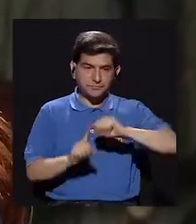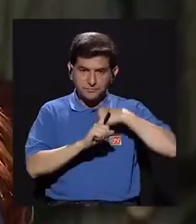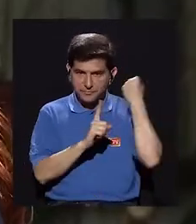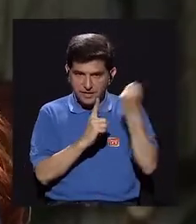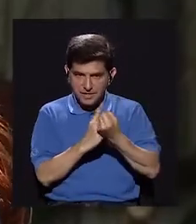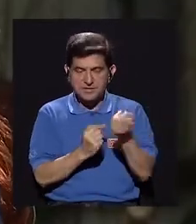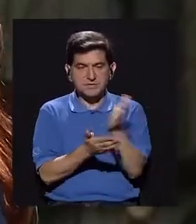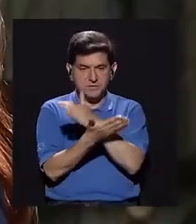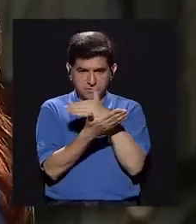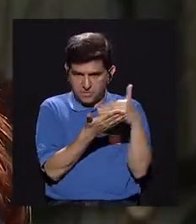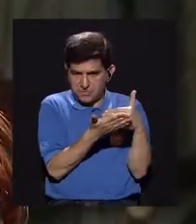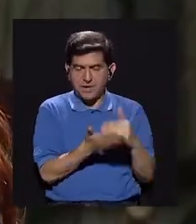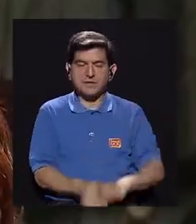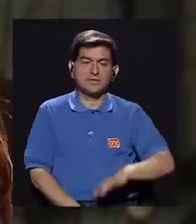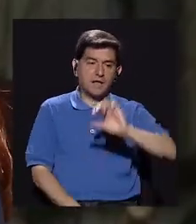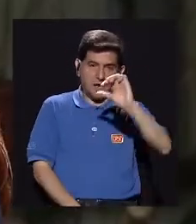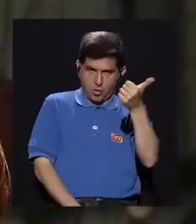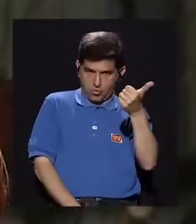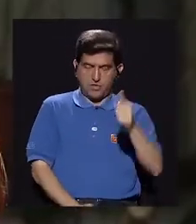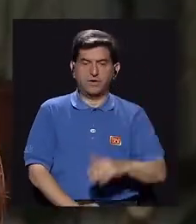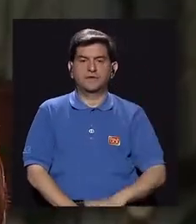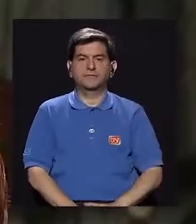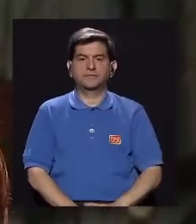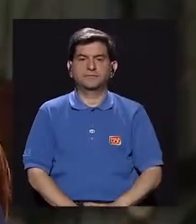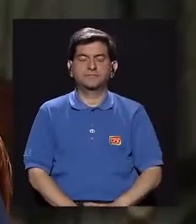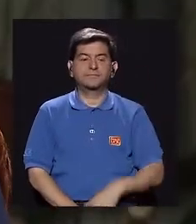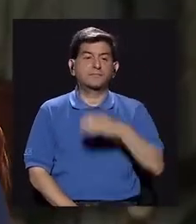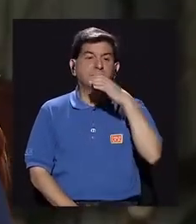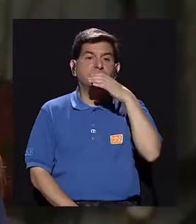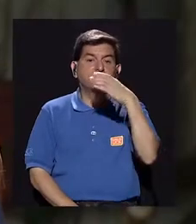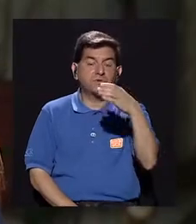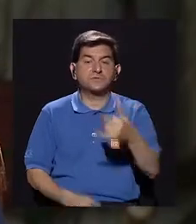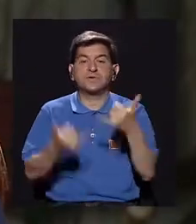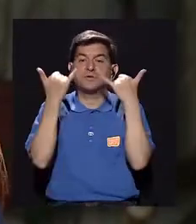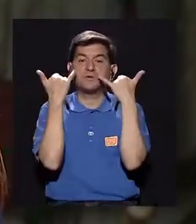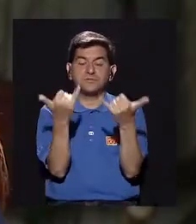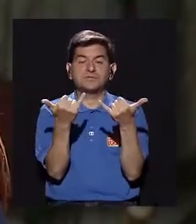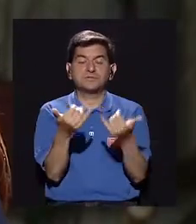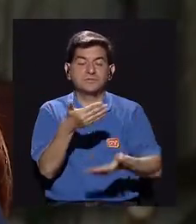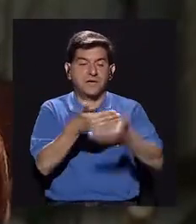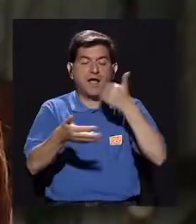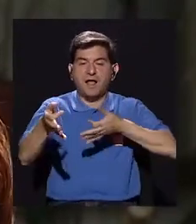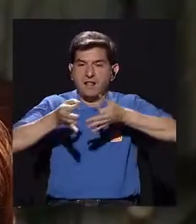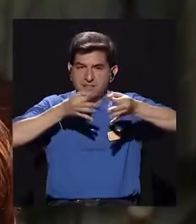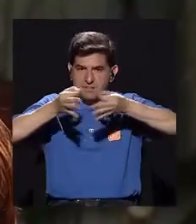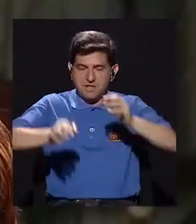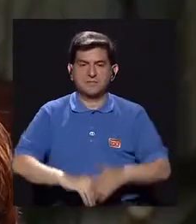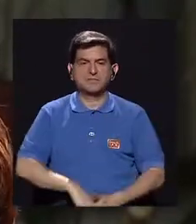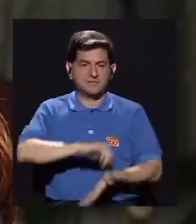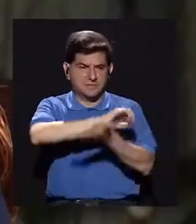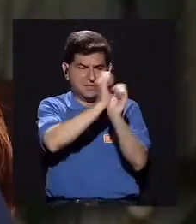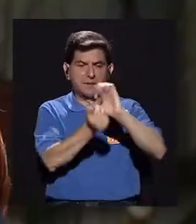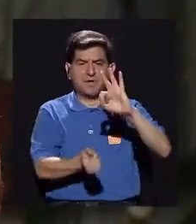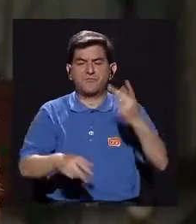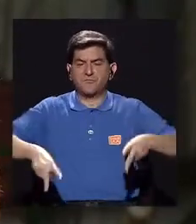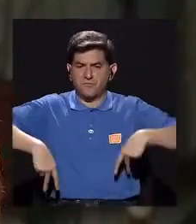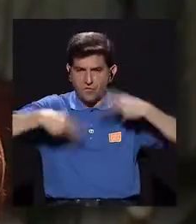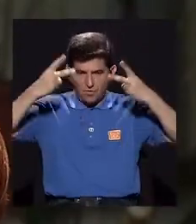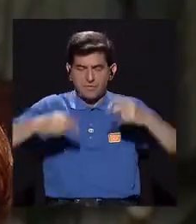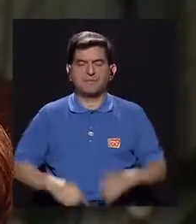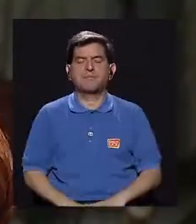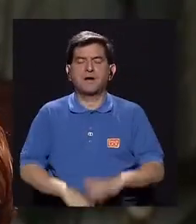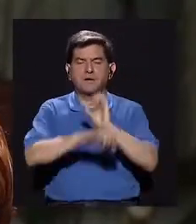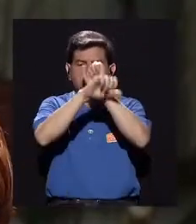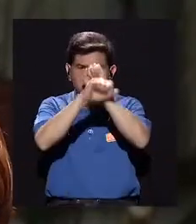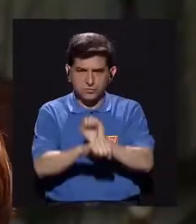Eso es por una parte. Y lo otro, las recomendaciones que ya dimos anteriormente. Cambiar los estilos de